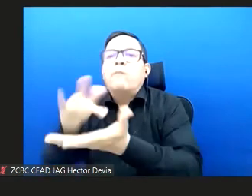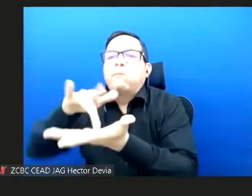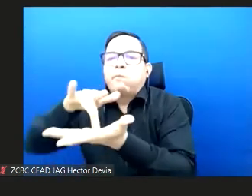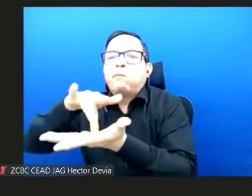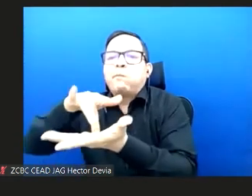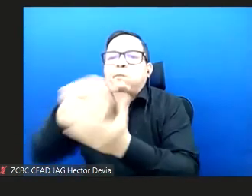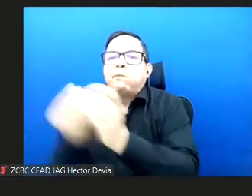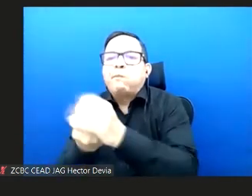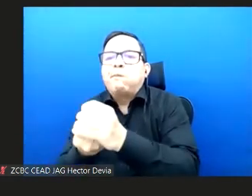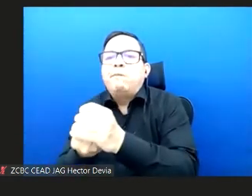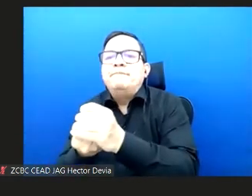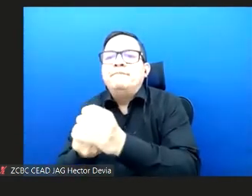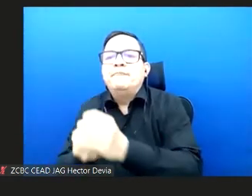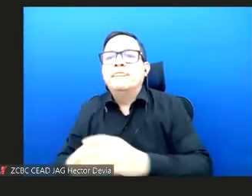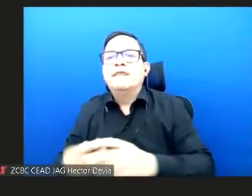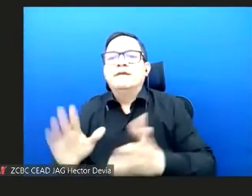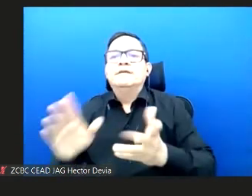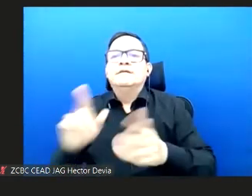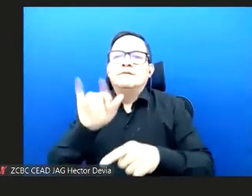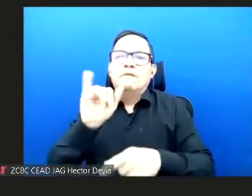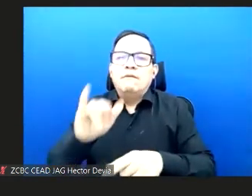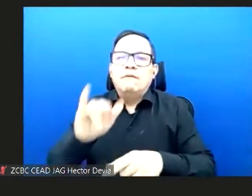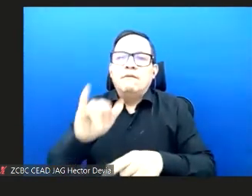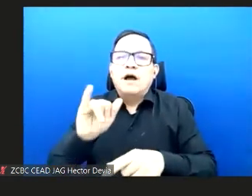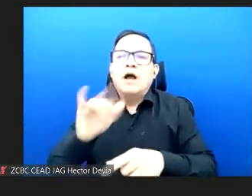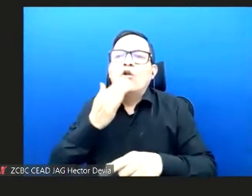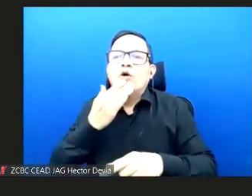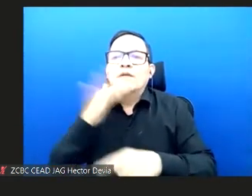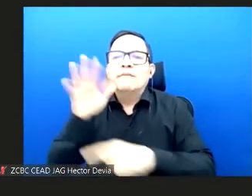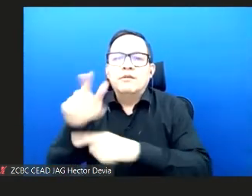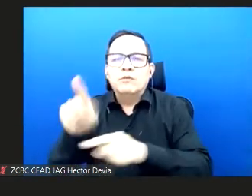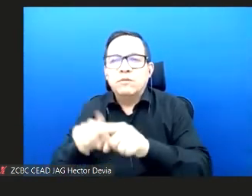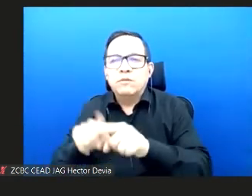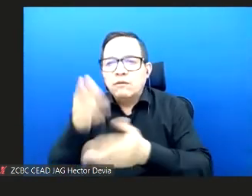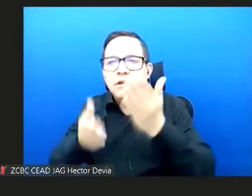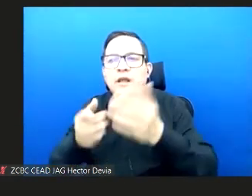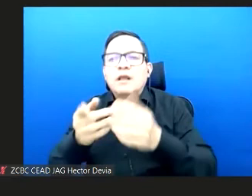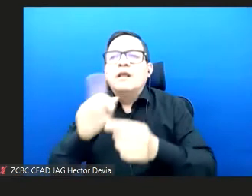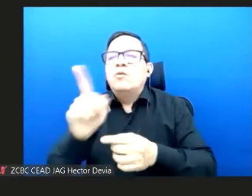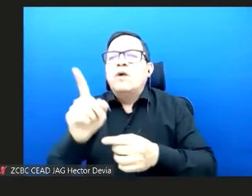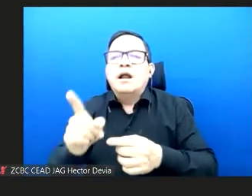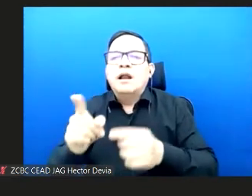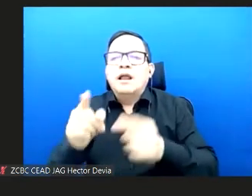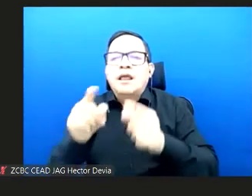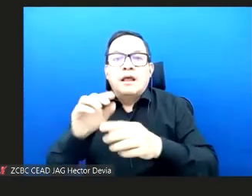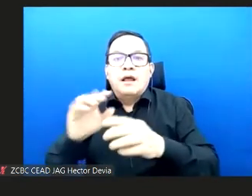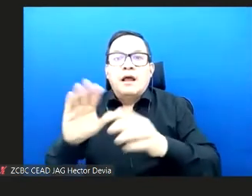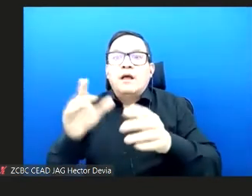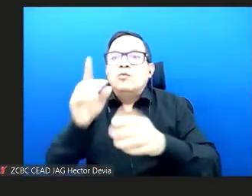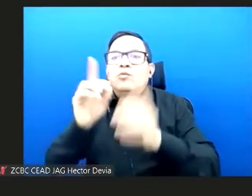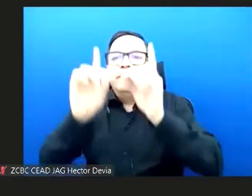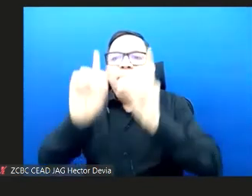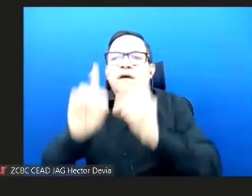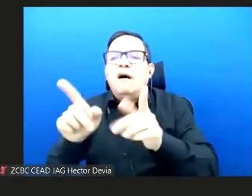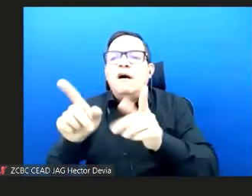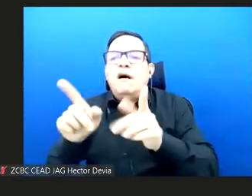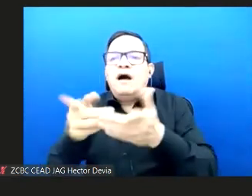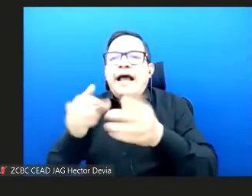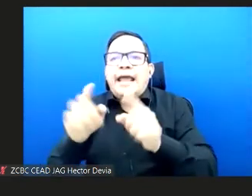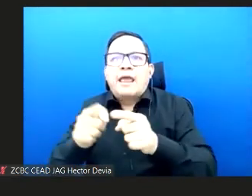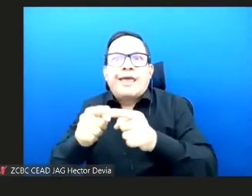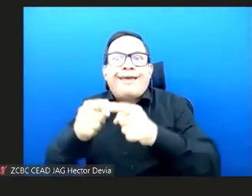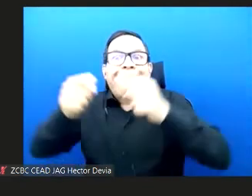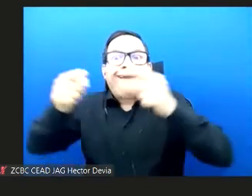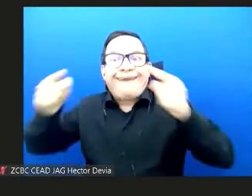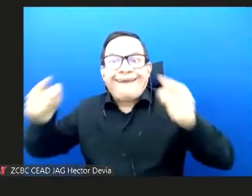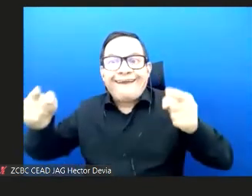determinar por extensión el conjunto seleccionado. Recordemos que como nos explicó el profe Javier, hay dos maneras de determinar un